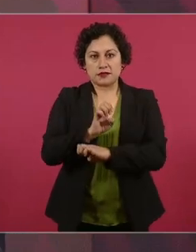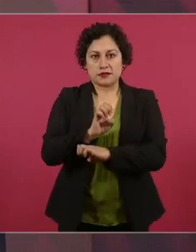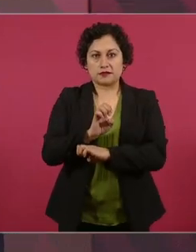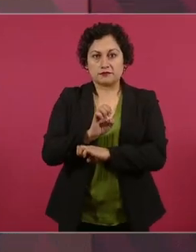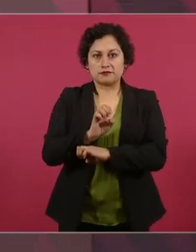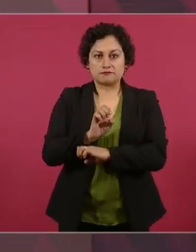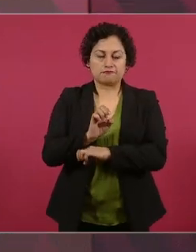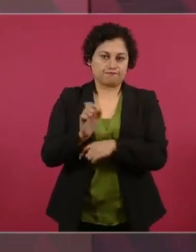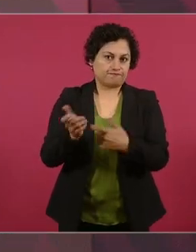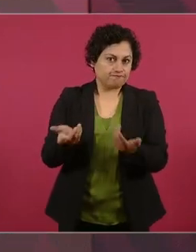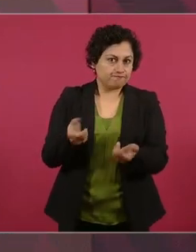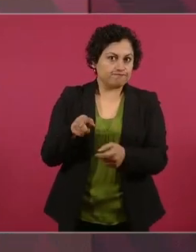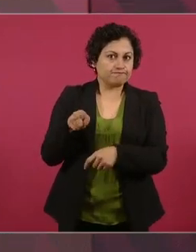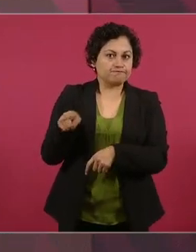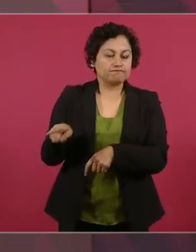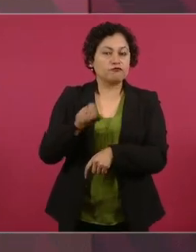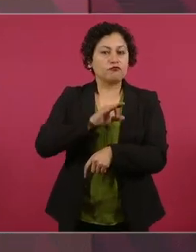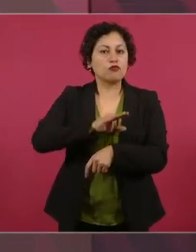desarrollarse,